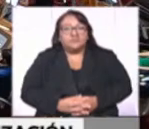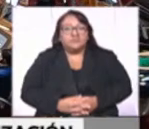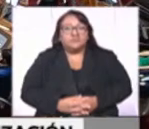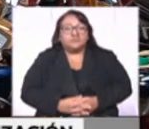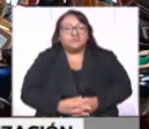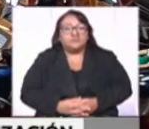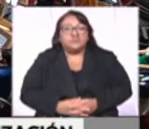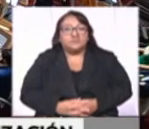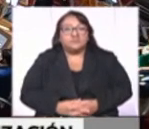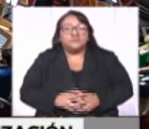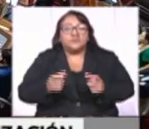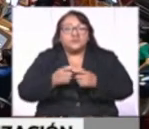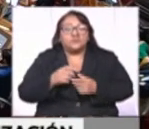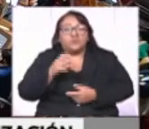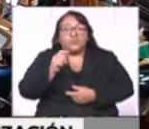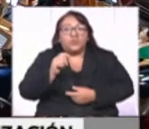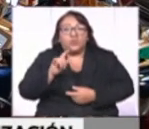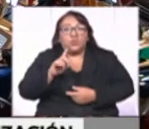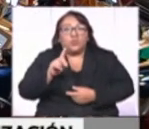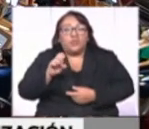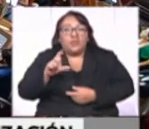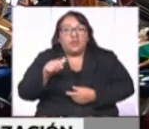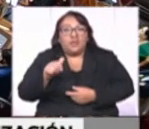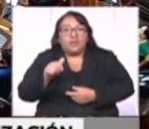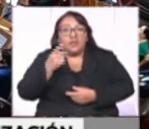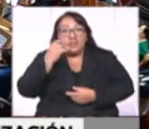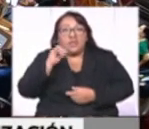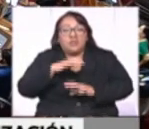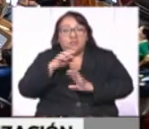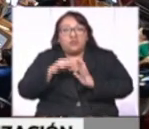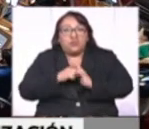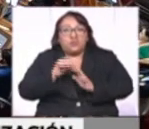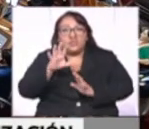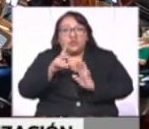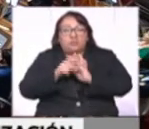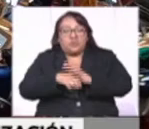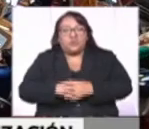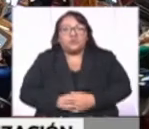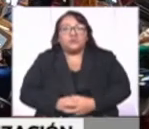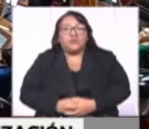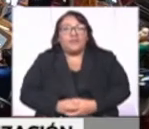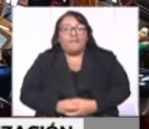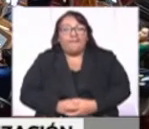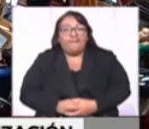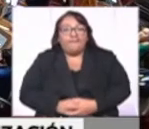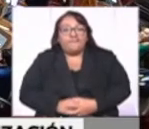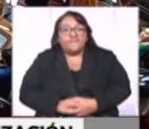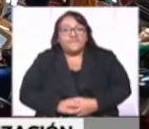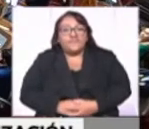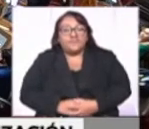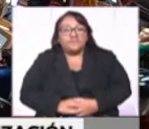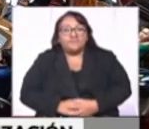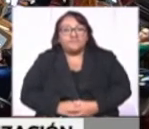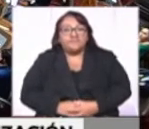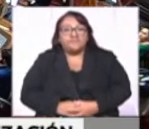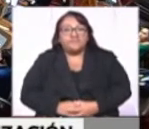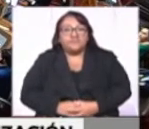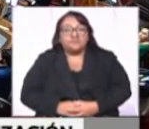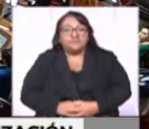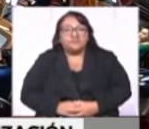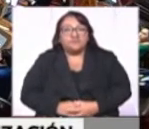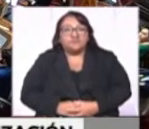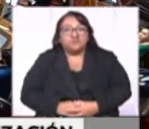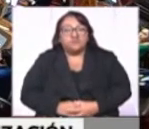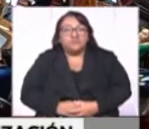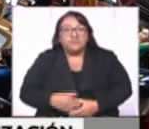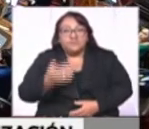la congresista Adriana Tudela, como autora del proyecto, hasta por 5 minutos. Gracias, presidente. Le agradezco a